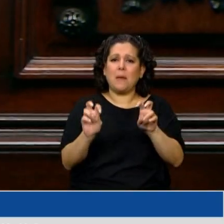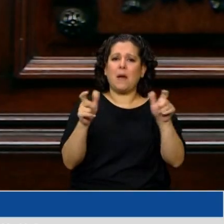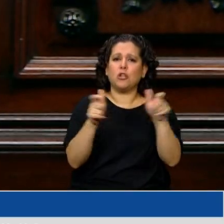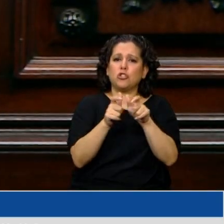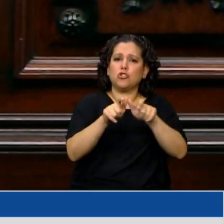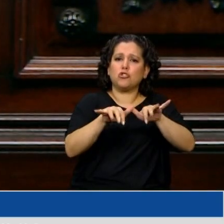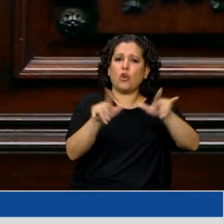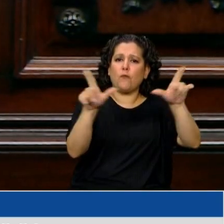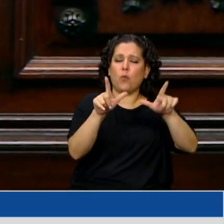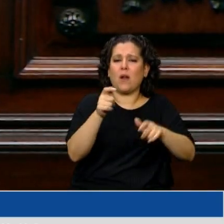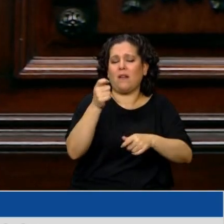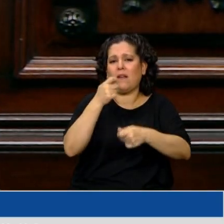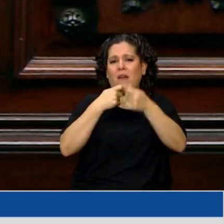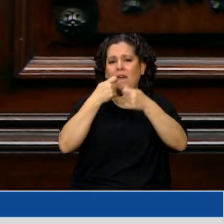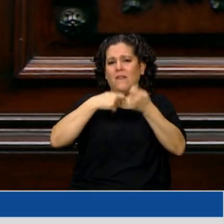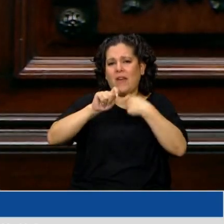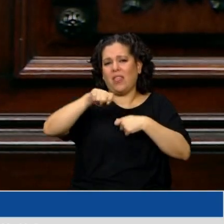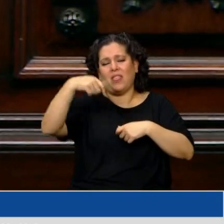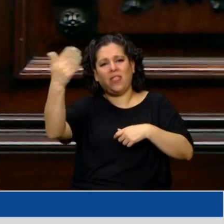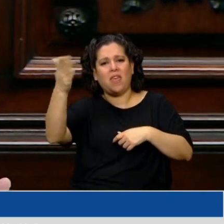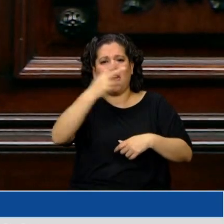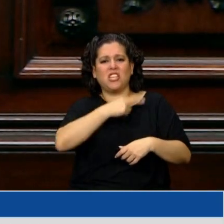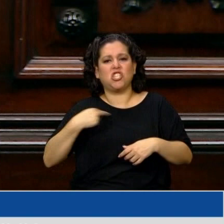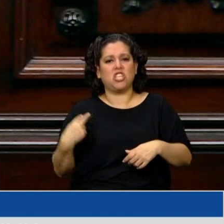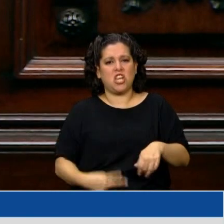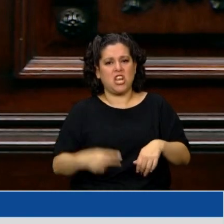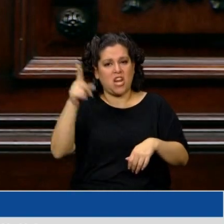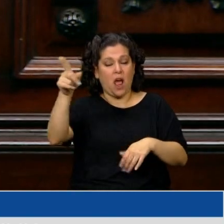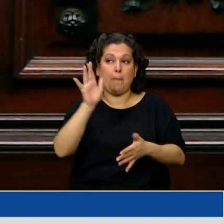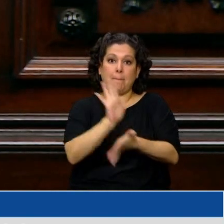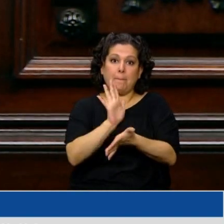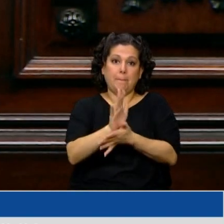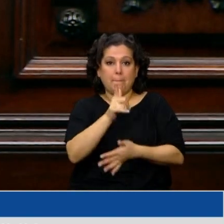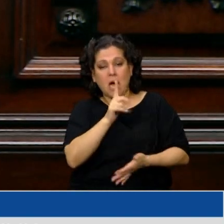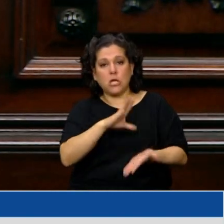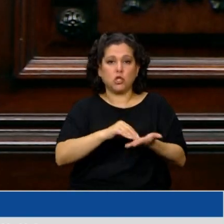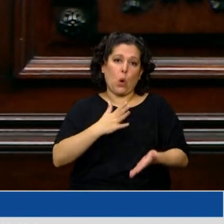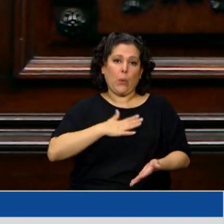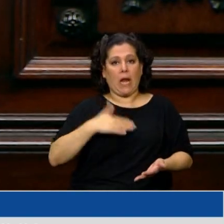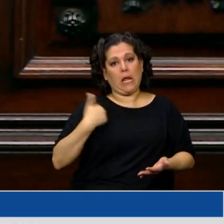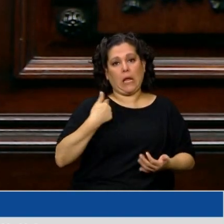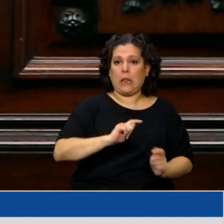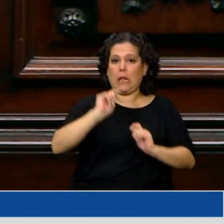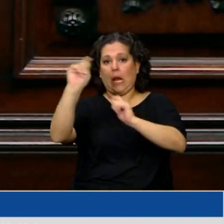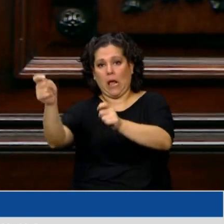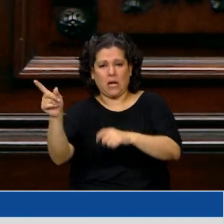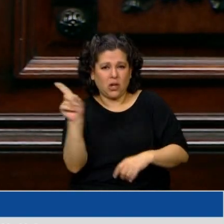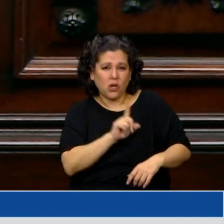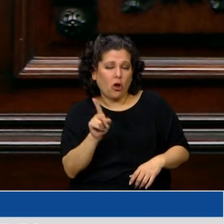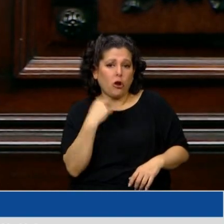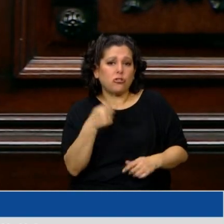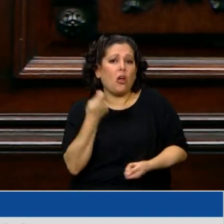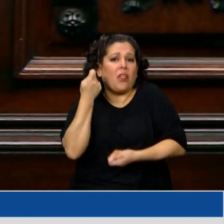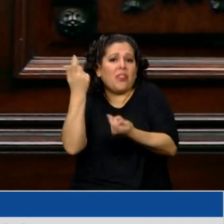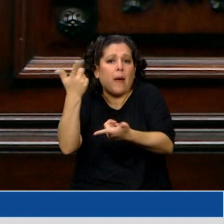estamos entregando la soberanía. Parece que estamos entregando la soberanía del país a China. Lo único que estamos haciendo es facilitar